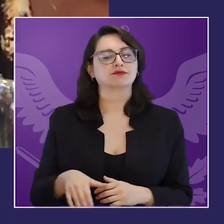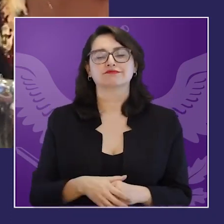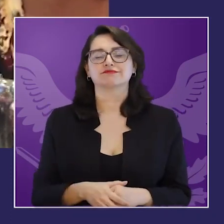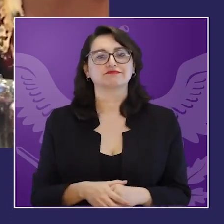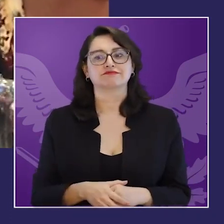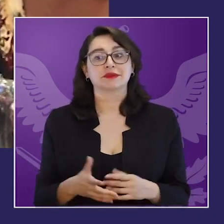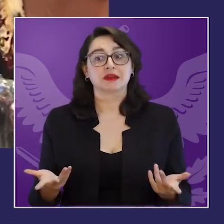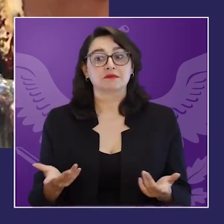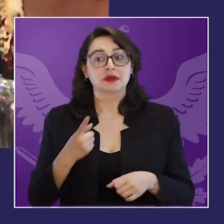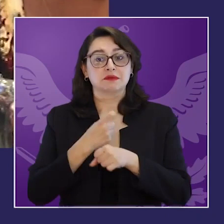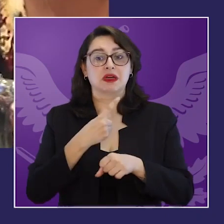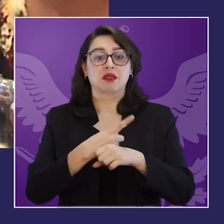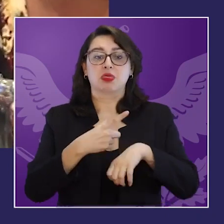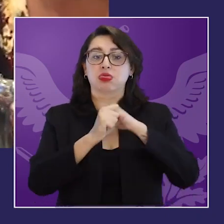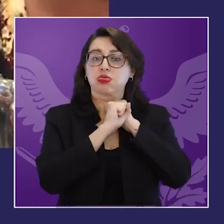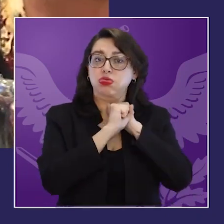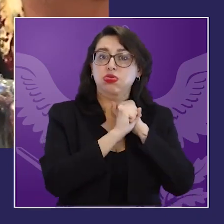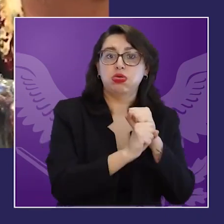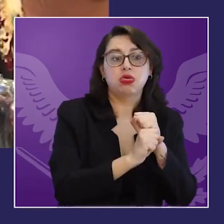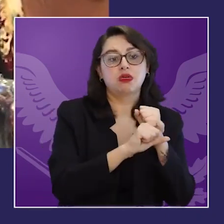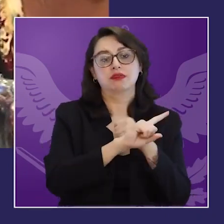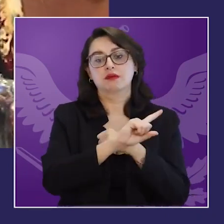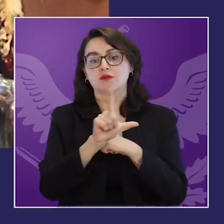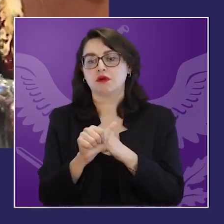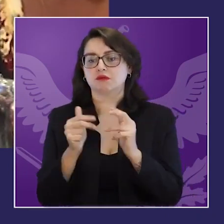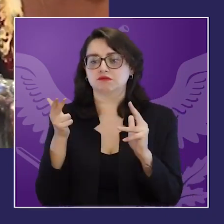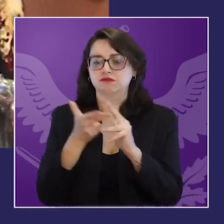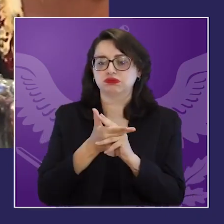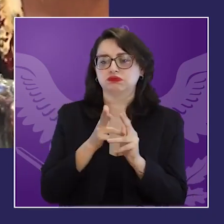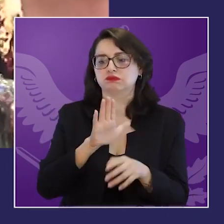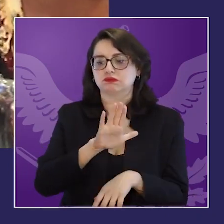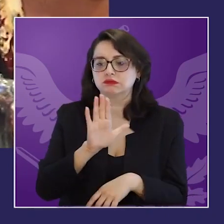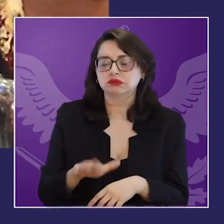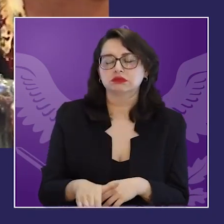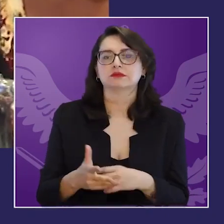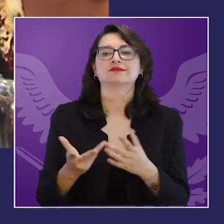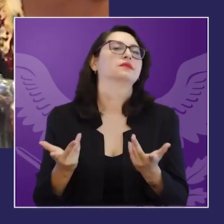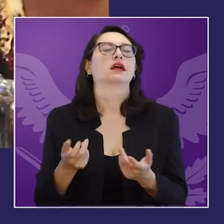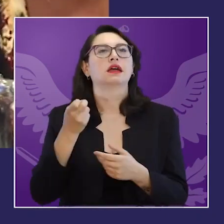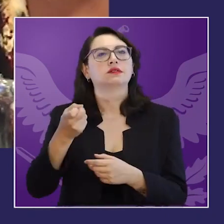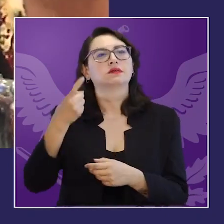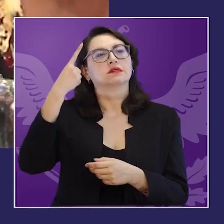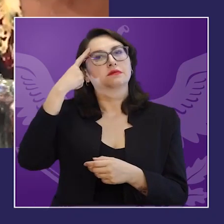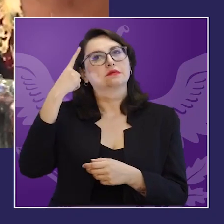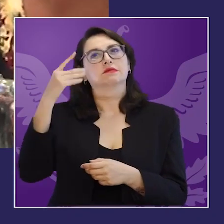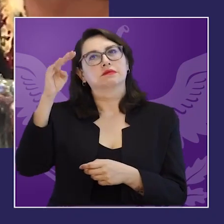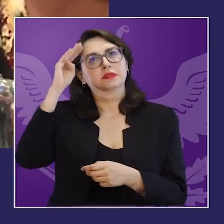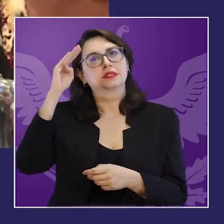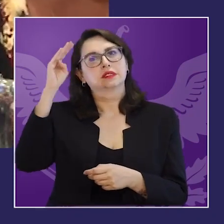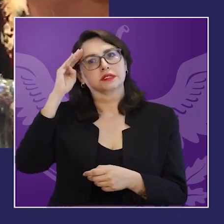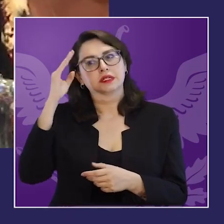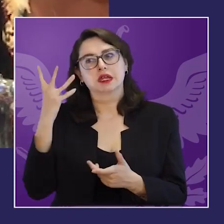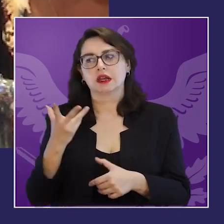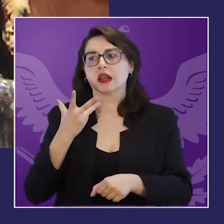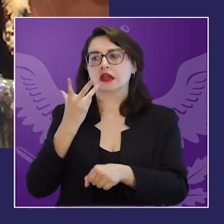no están desaparecidas, probablemente están tratadas o son víctimas de femicidio, feminicidio. Entonces, cómo también en